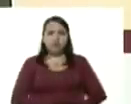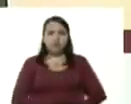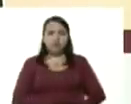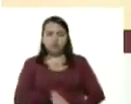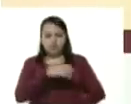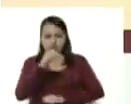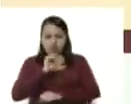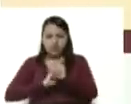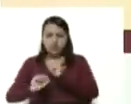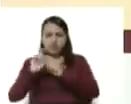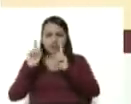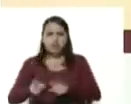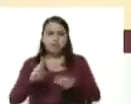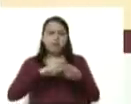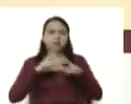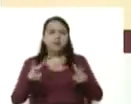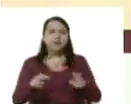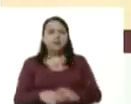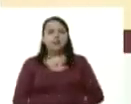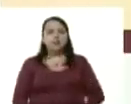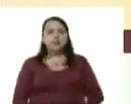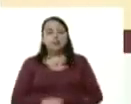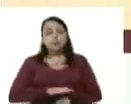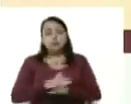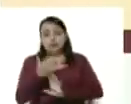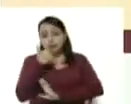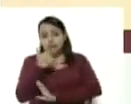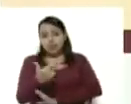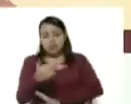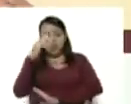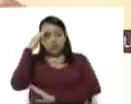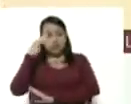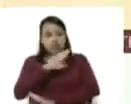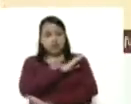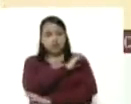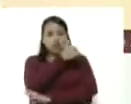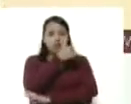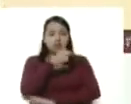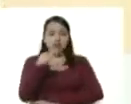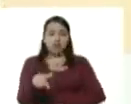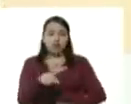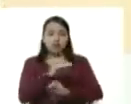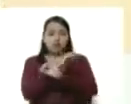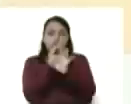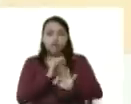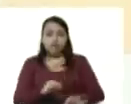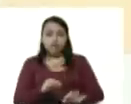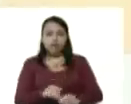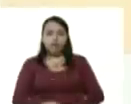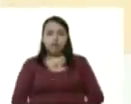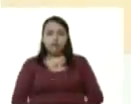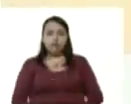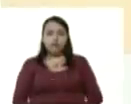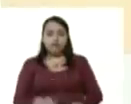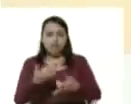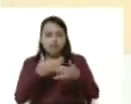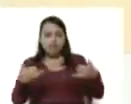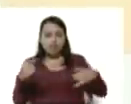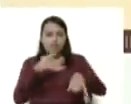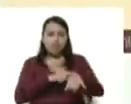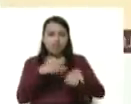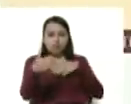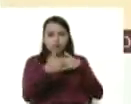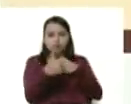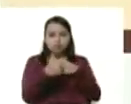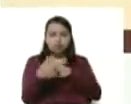defensa también a la paz, porque bien decía el general en jefe, esto forma parte en la línea del tiempo de agresiones